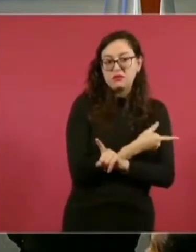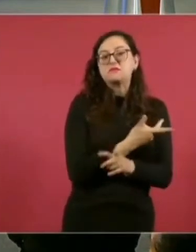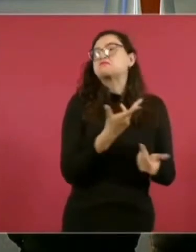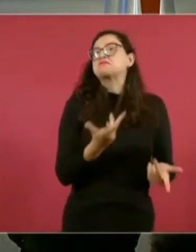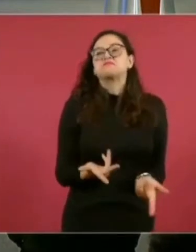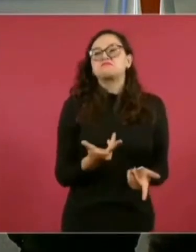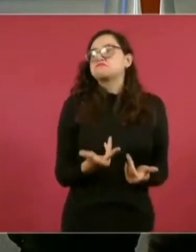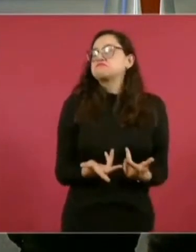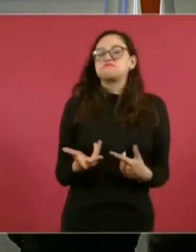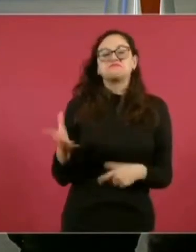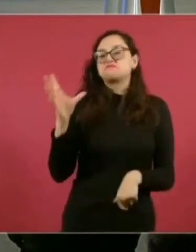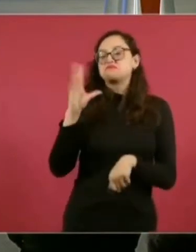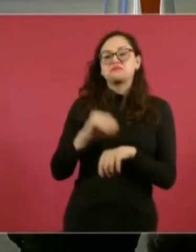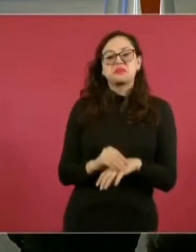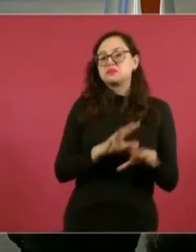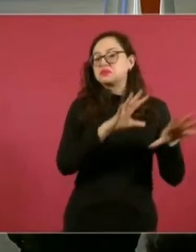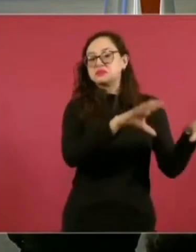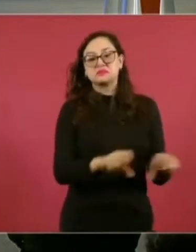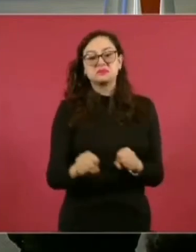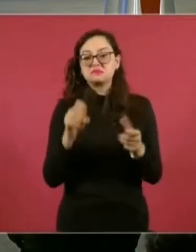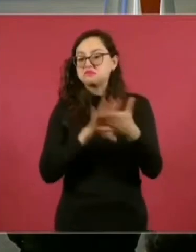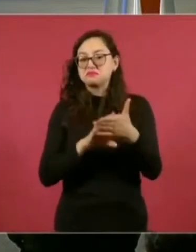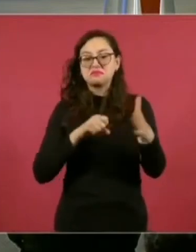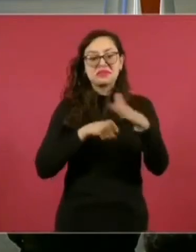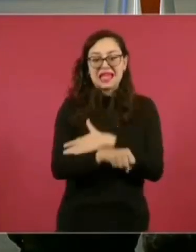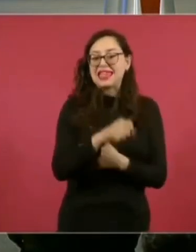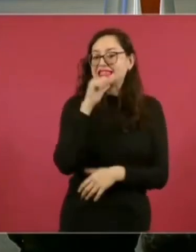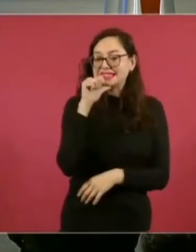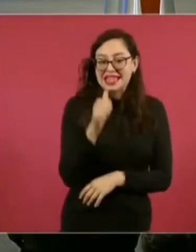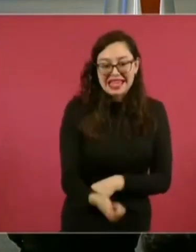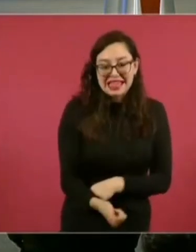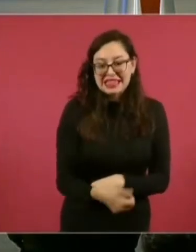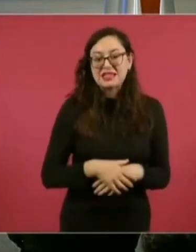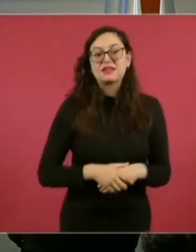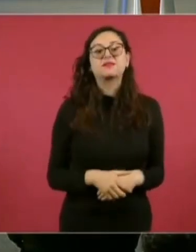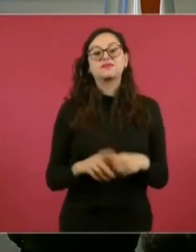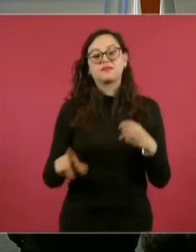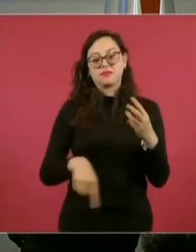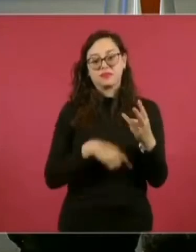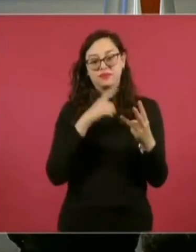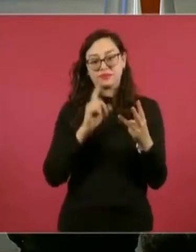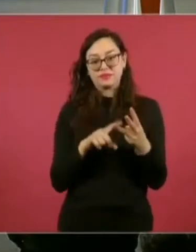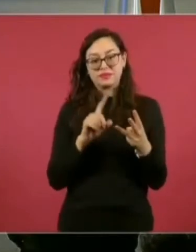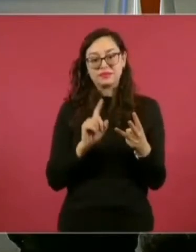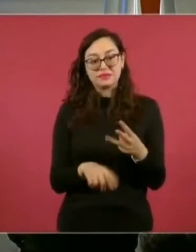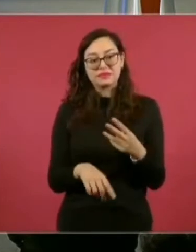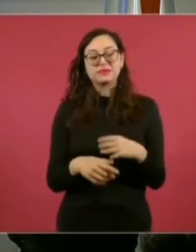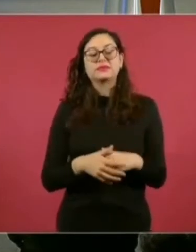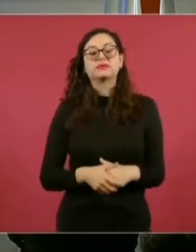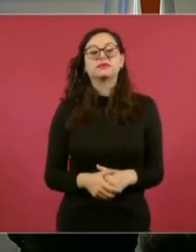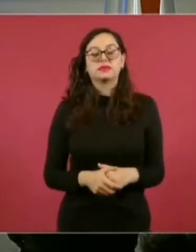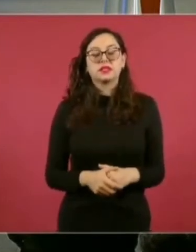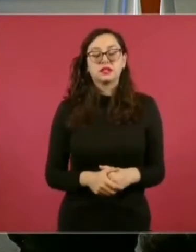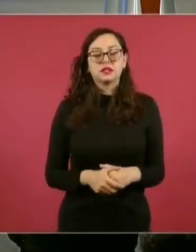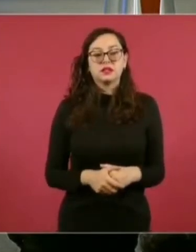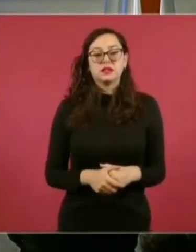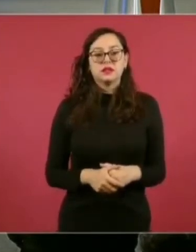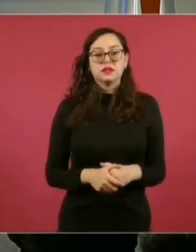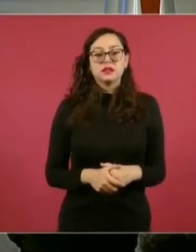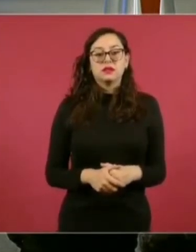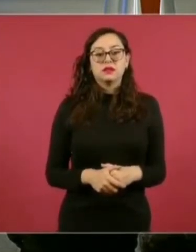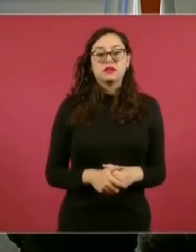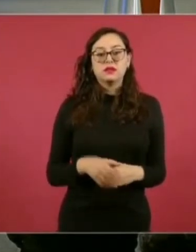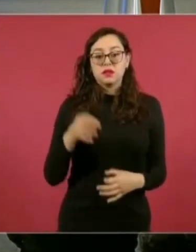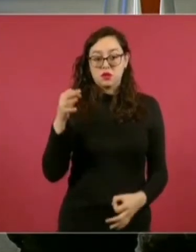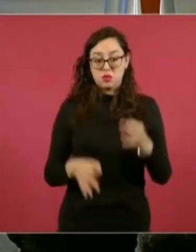la investigación que se lleva por delincuencia organizada. Adelante. También el caso de el